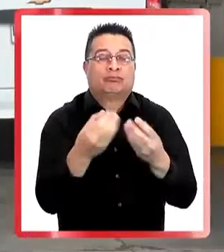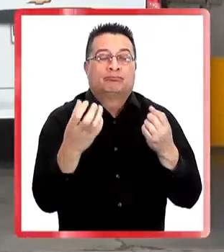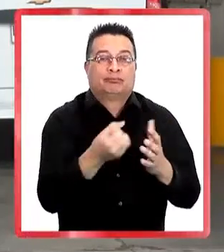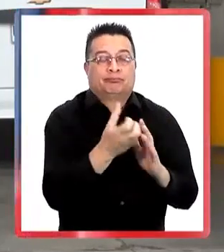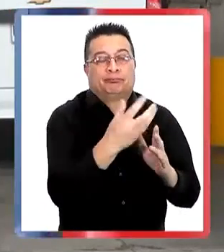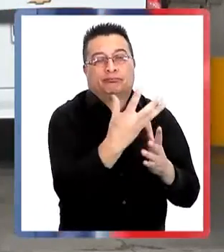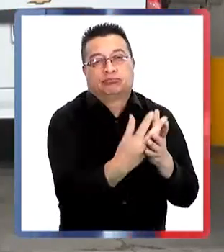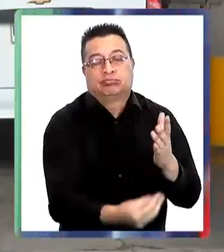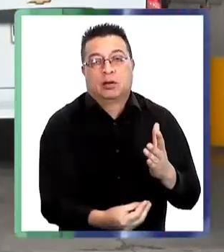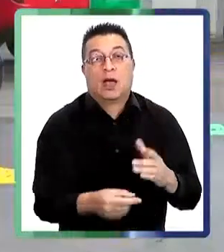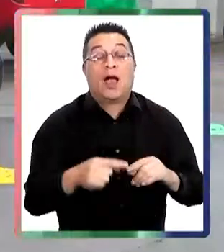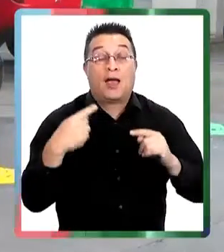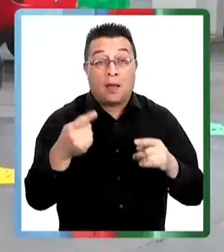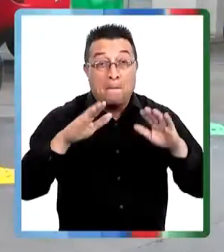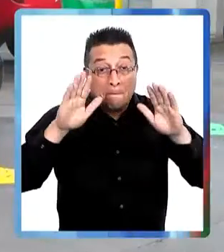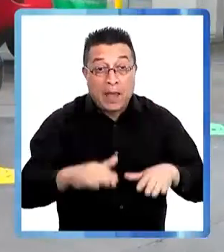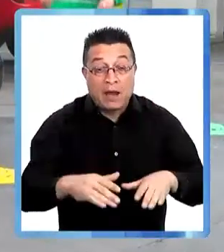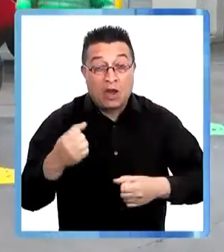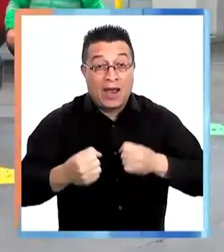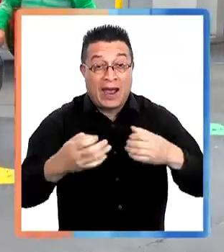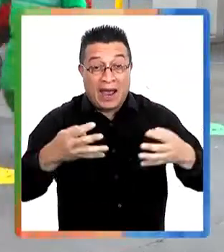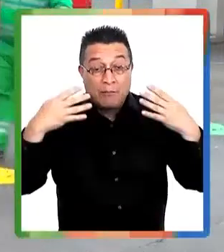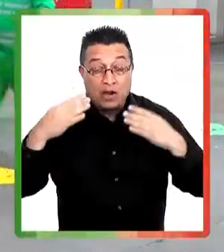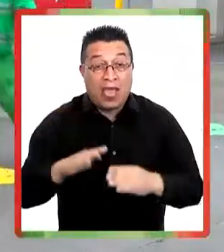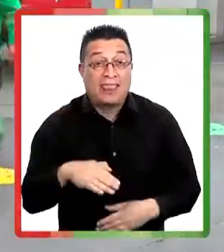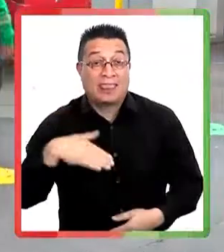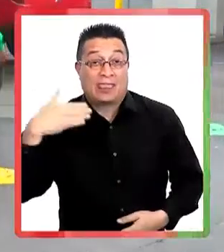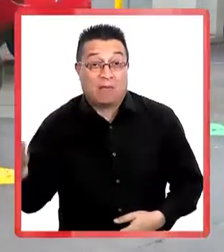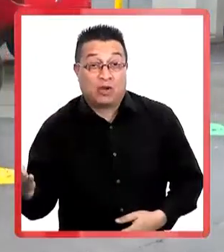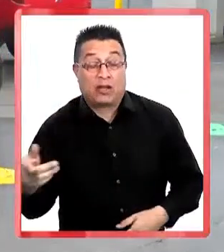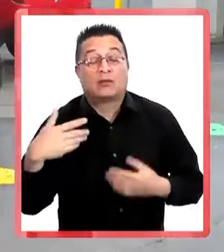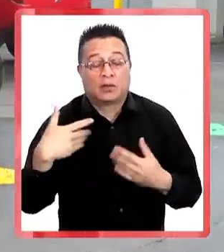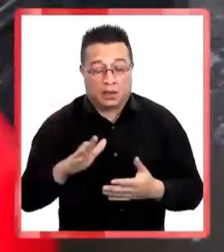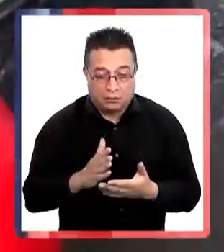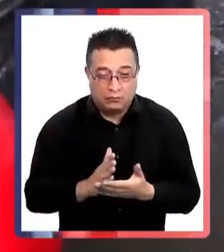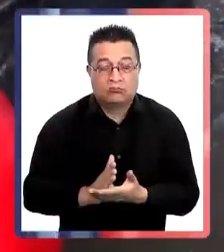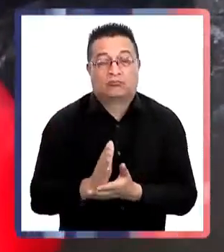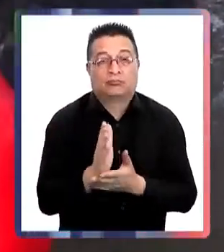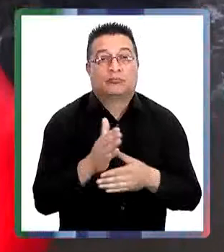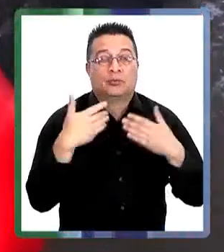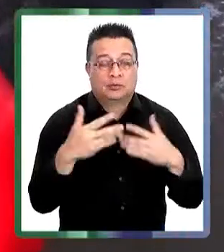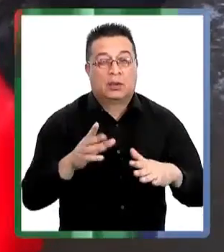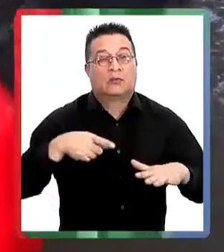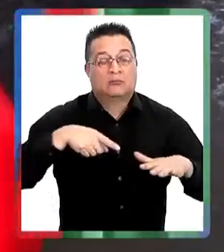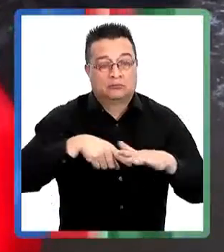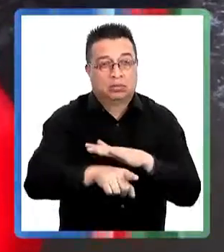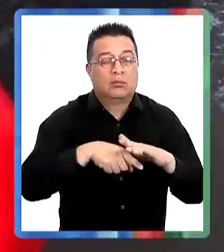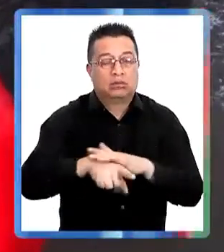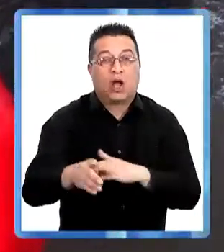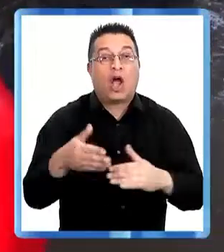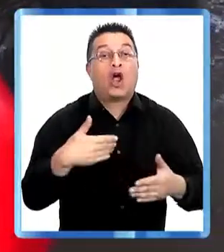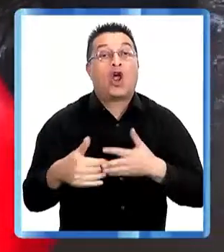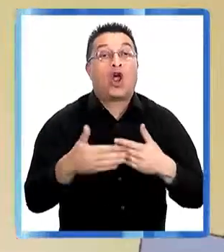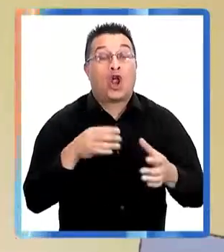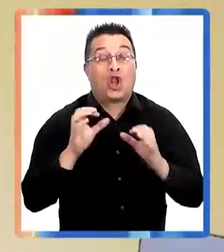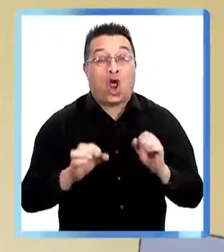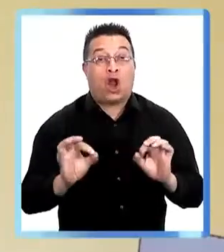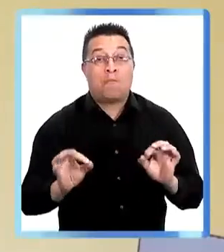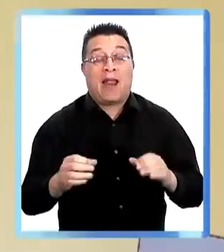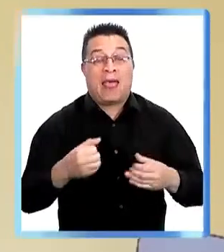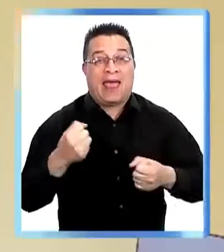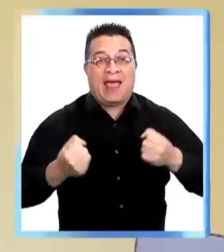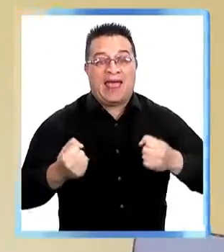distribuidores. Después que se depuso el paro de camioneros, hemos comenzado el ingreso normal